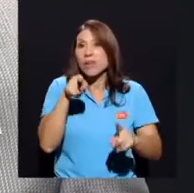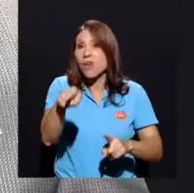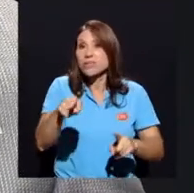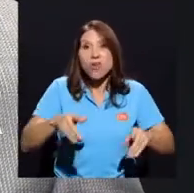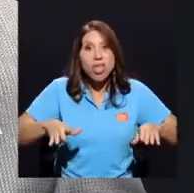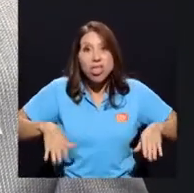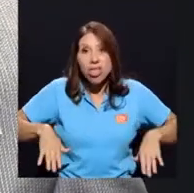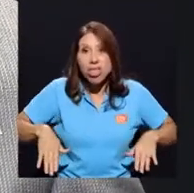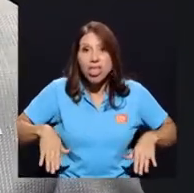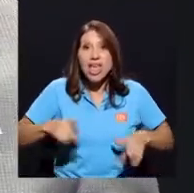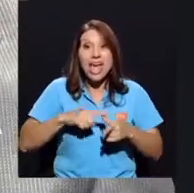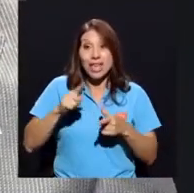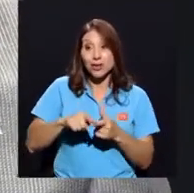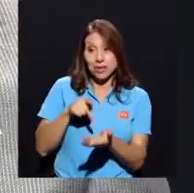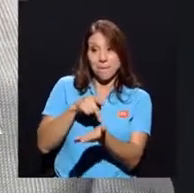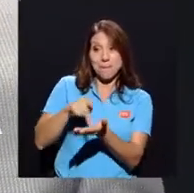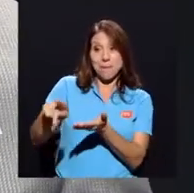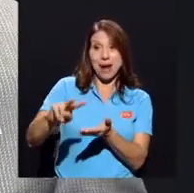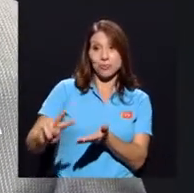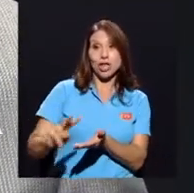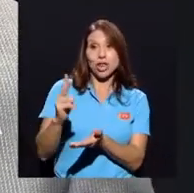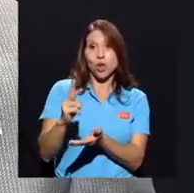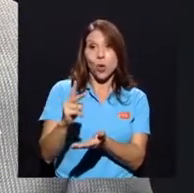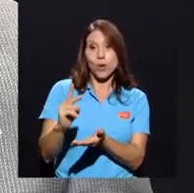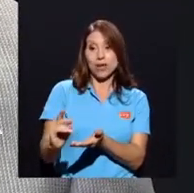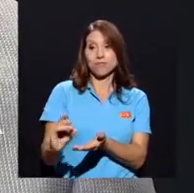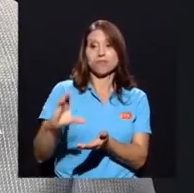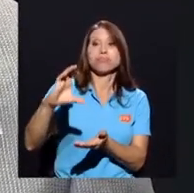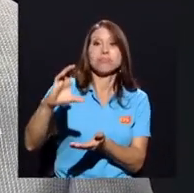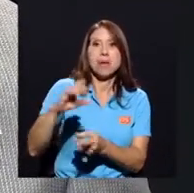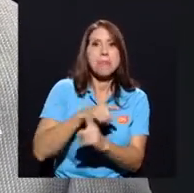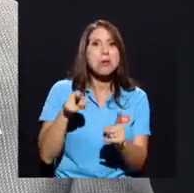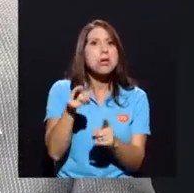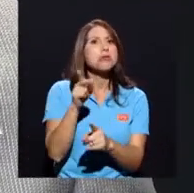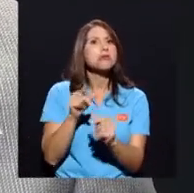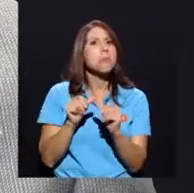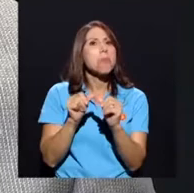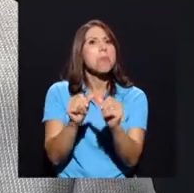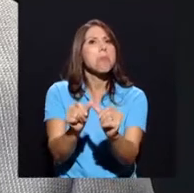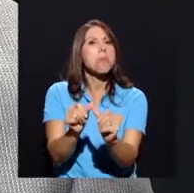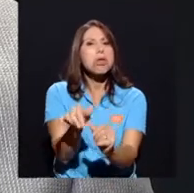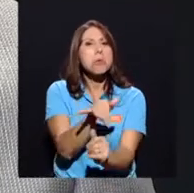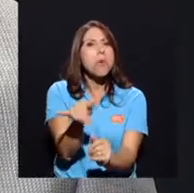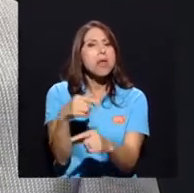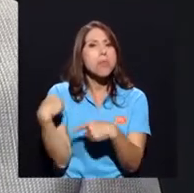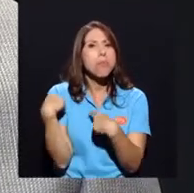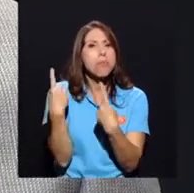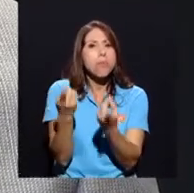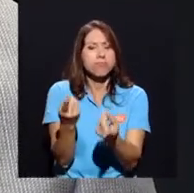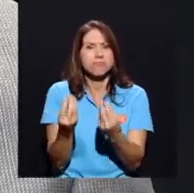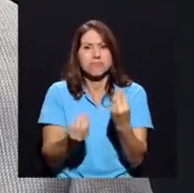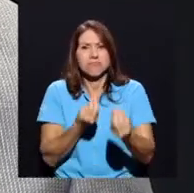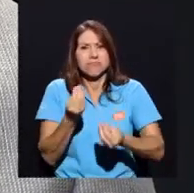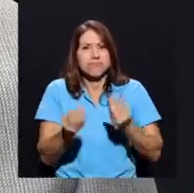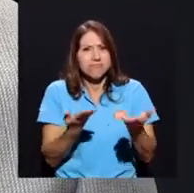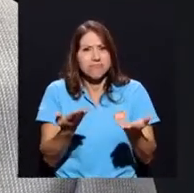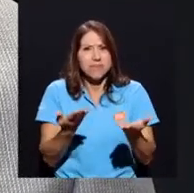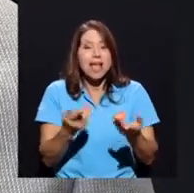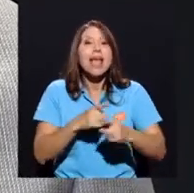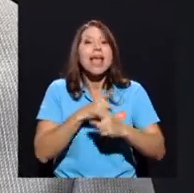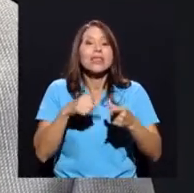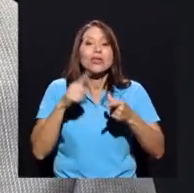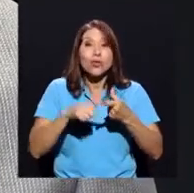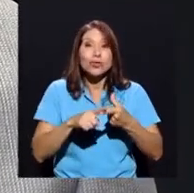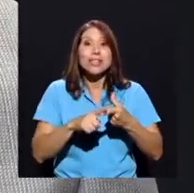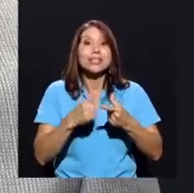pagamos el doble por tener lo mismo verdad es como ya no tiene mucho sentido este lo que sí se hizo fue que se aumentó el número de profesores